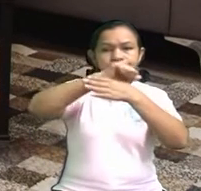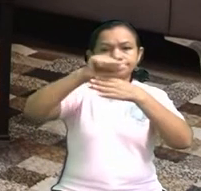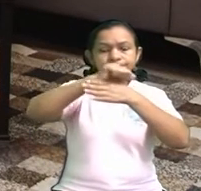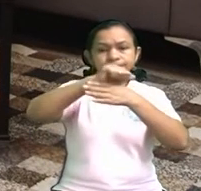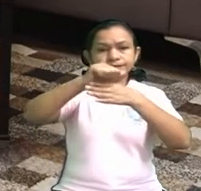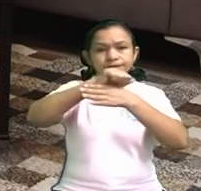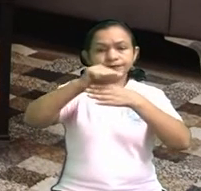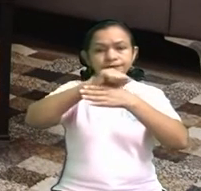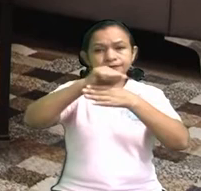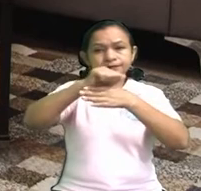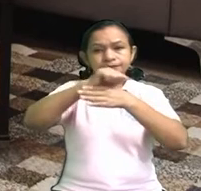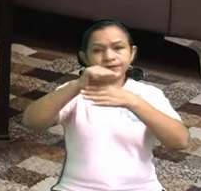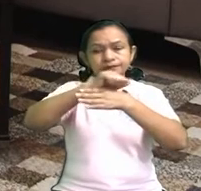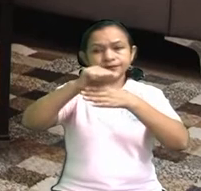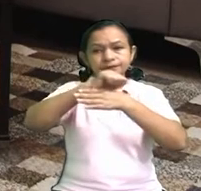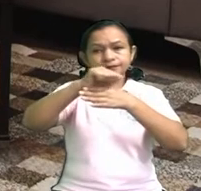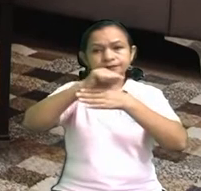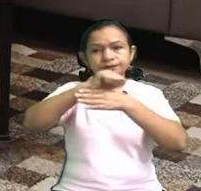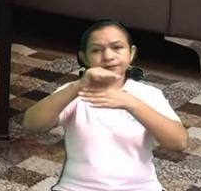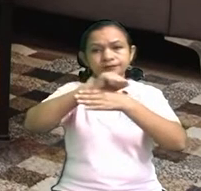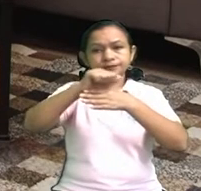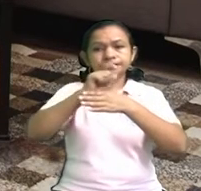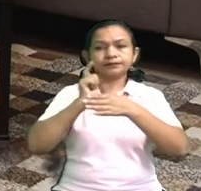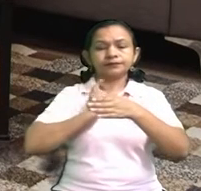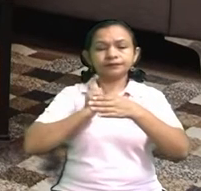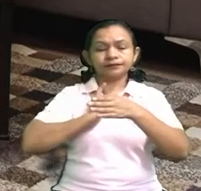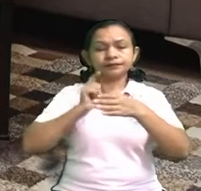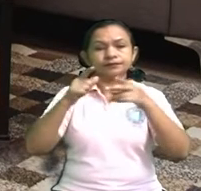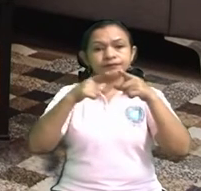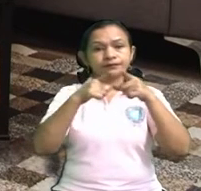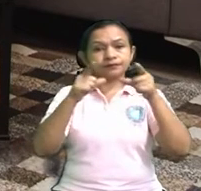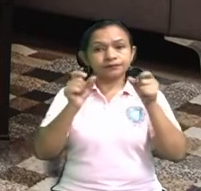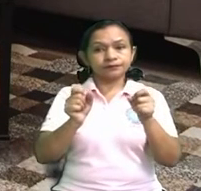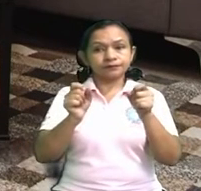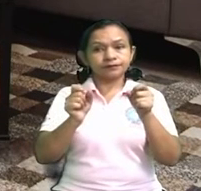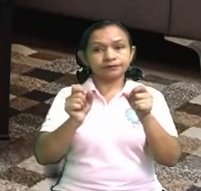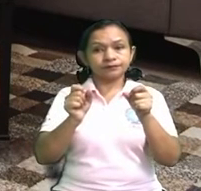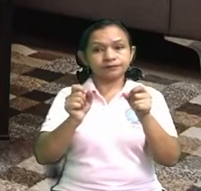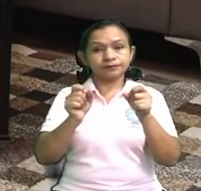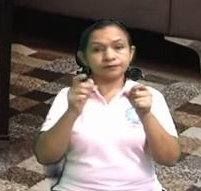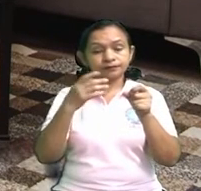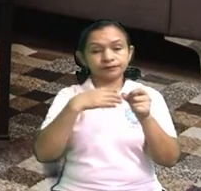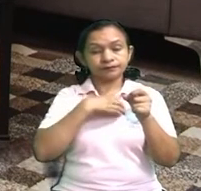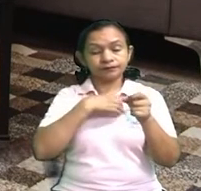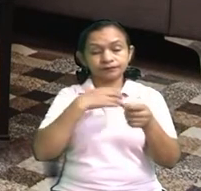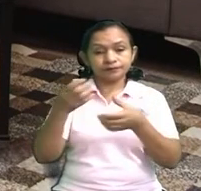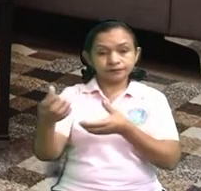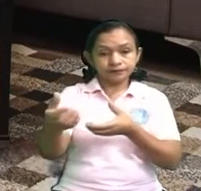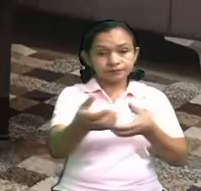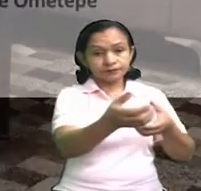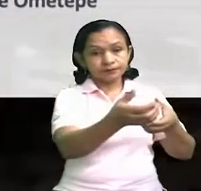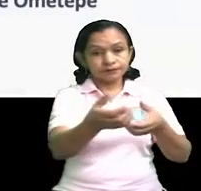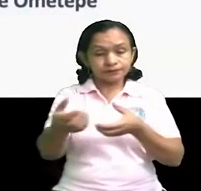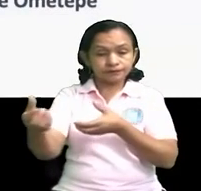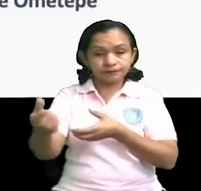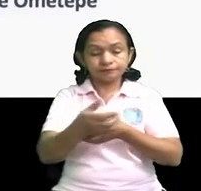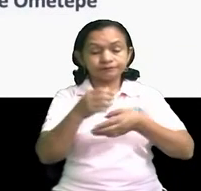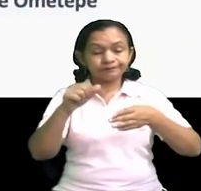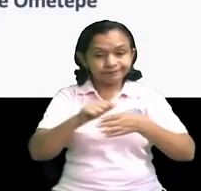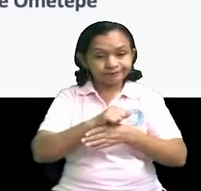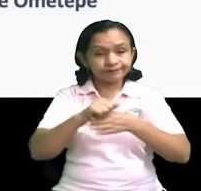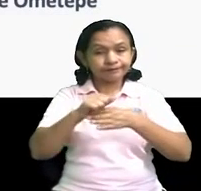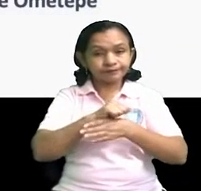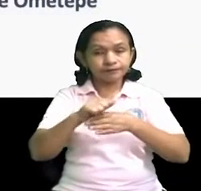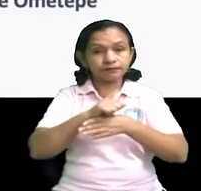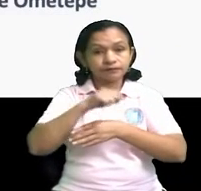este edificio, que es uno de los más altos que tenemos en la capital, con nuestros bomberos que están siendo